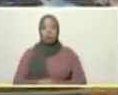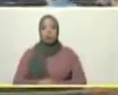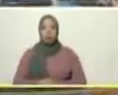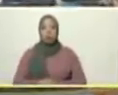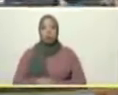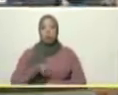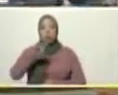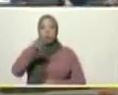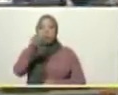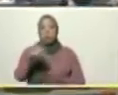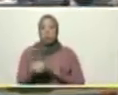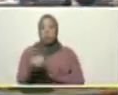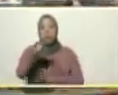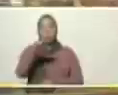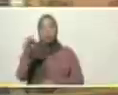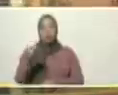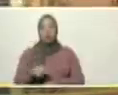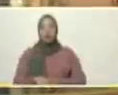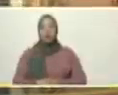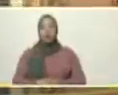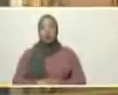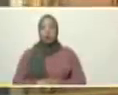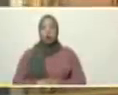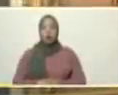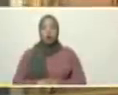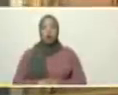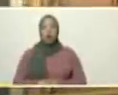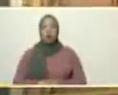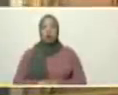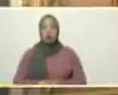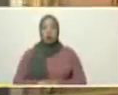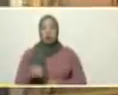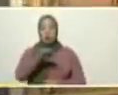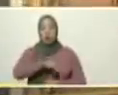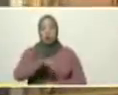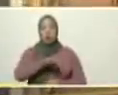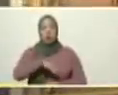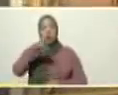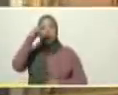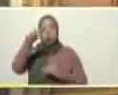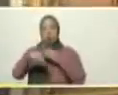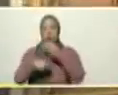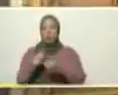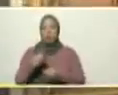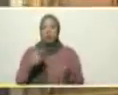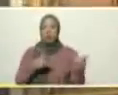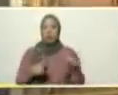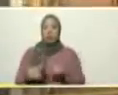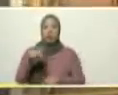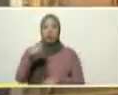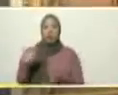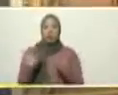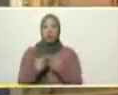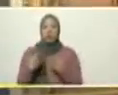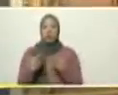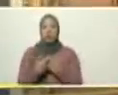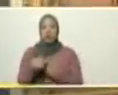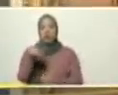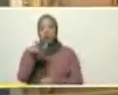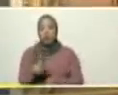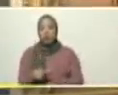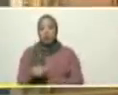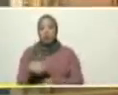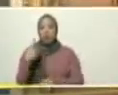Rumbo al 2030, nos planteamos, como decía Tania, una meta, mediano plazo, 2030. Y luego